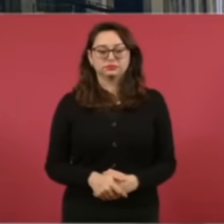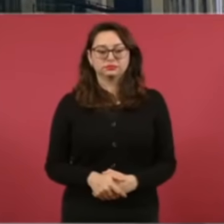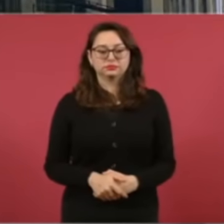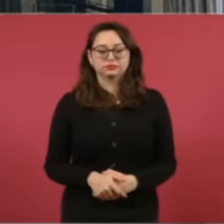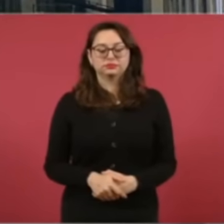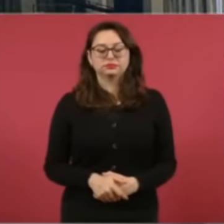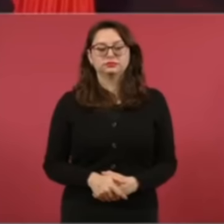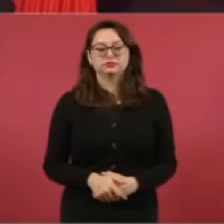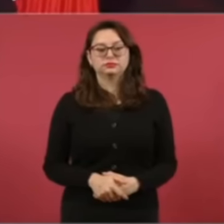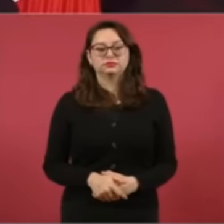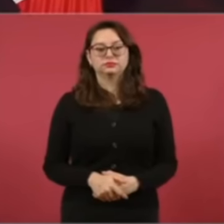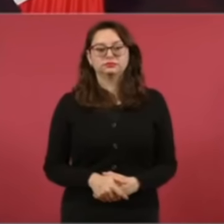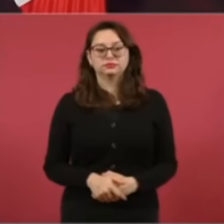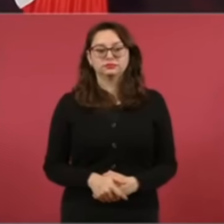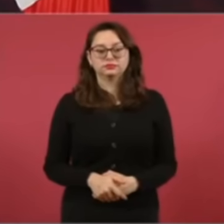sopilotes.